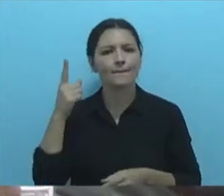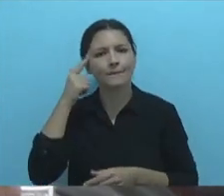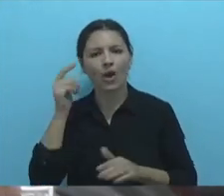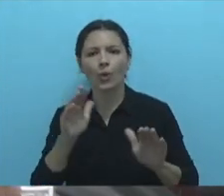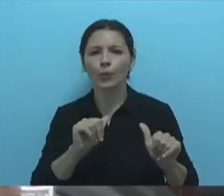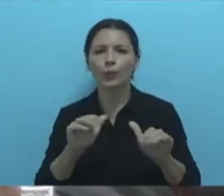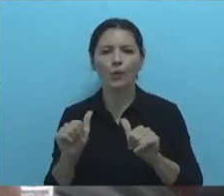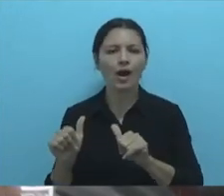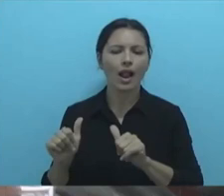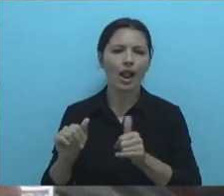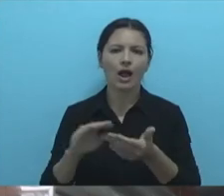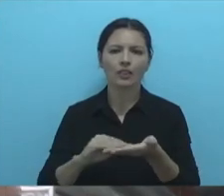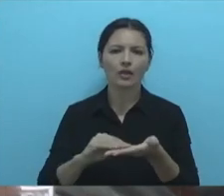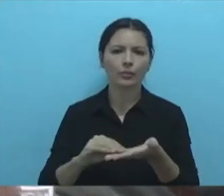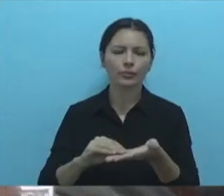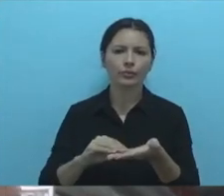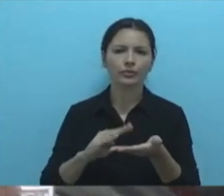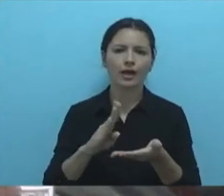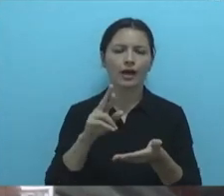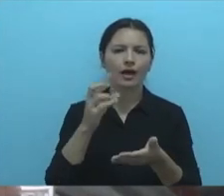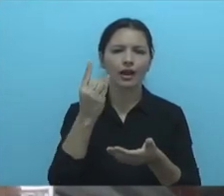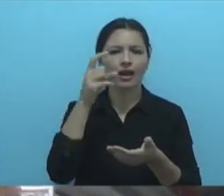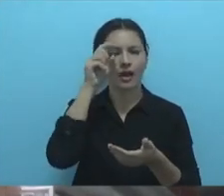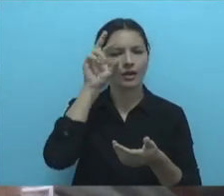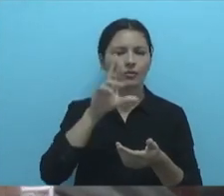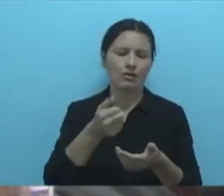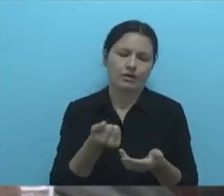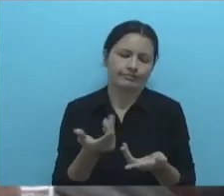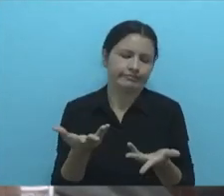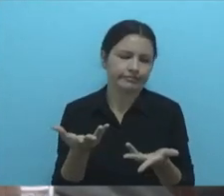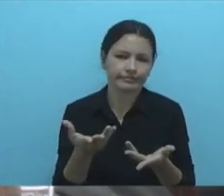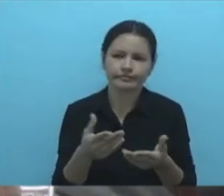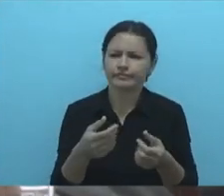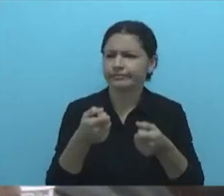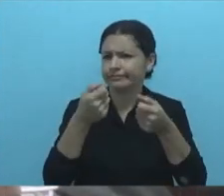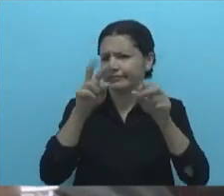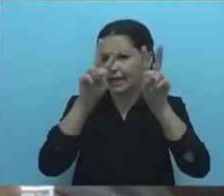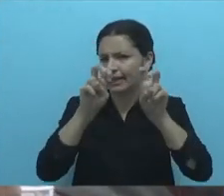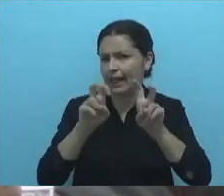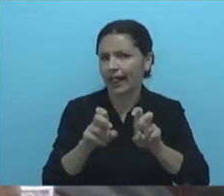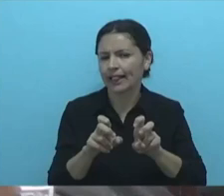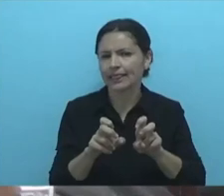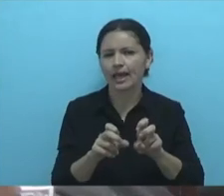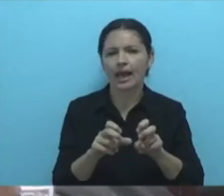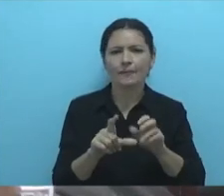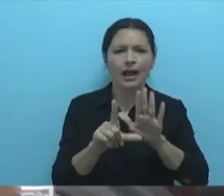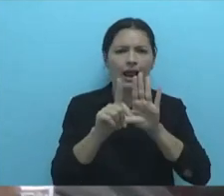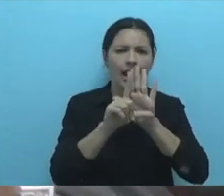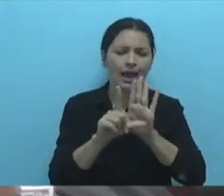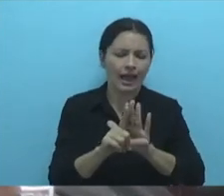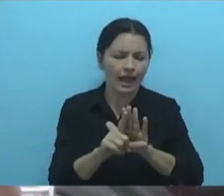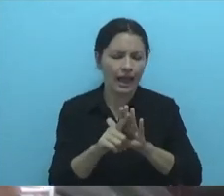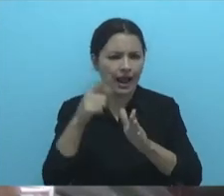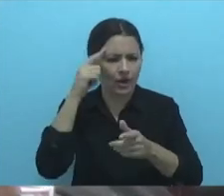Matilde gruera que me parece que en términos de fundamento jurídicos ilegales no hay nada que agregar respecto